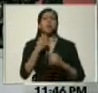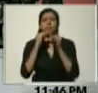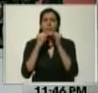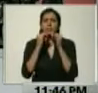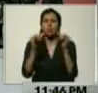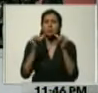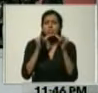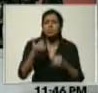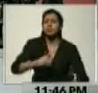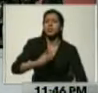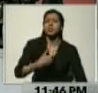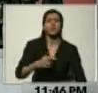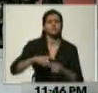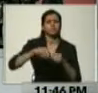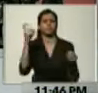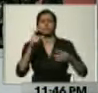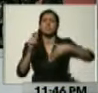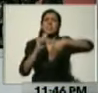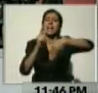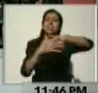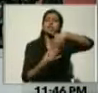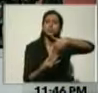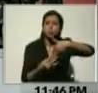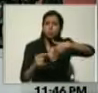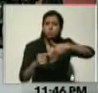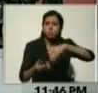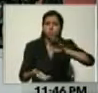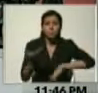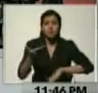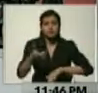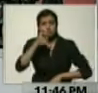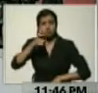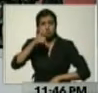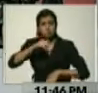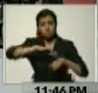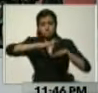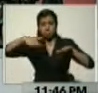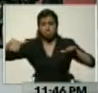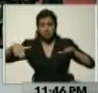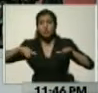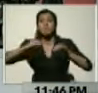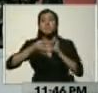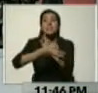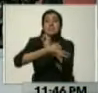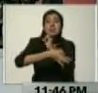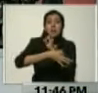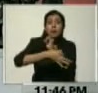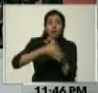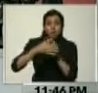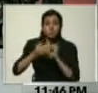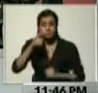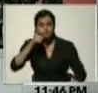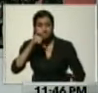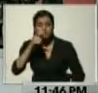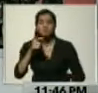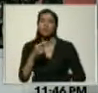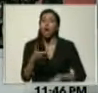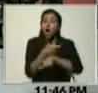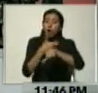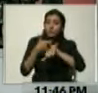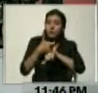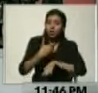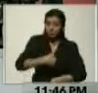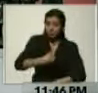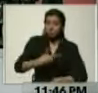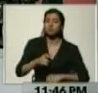República Argentina, ampliando su área marítima en un 35%, incluyendo las Islas Malvinas. Petición que fue realizada por el gobierno Cristina